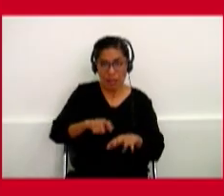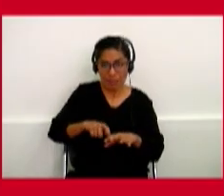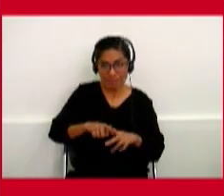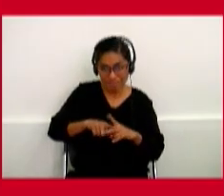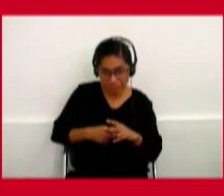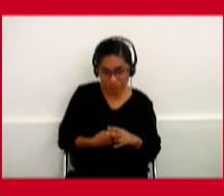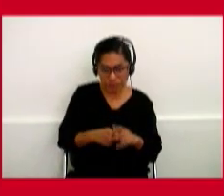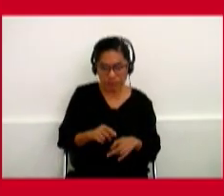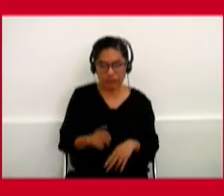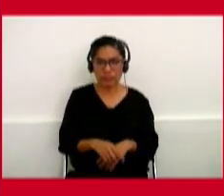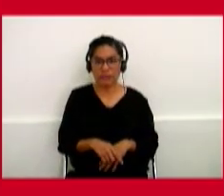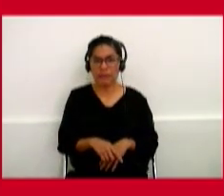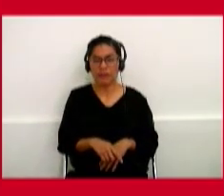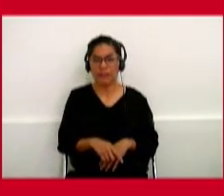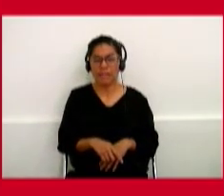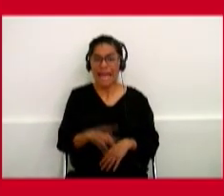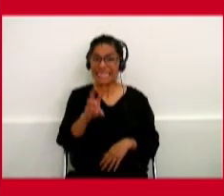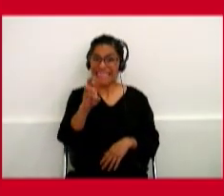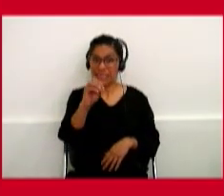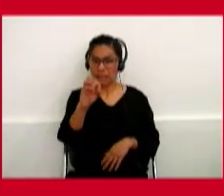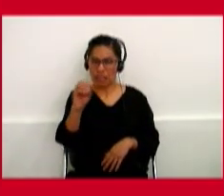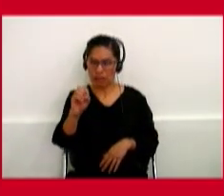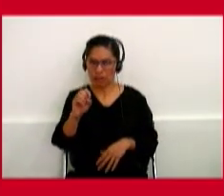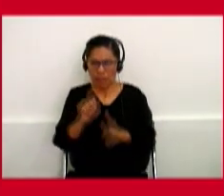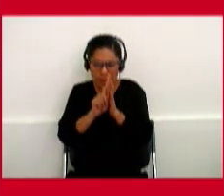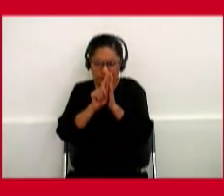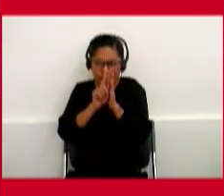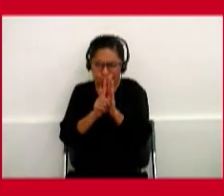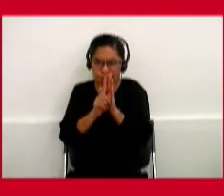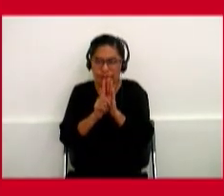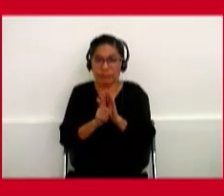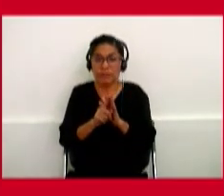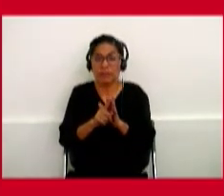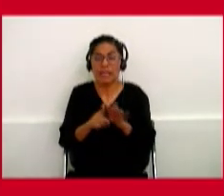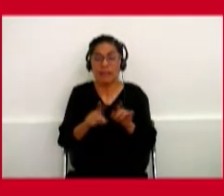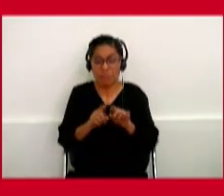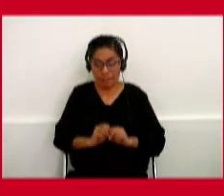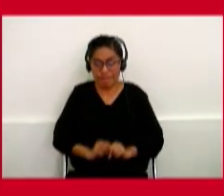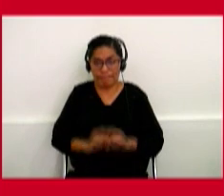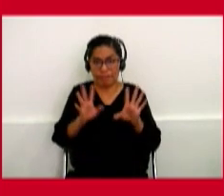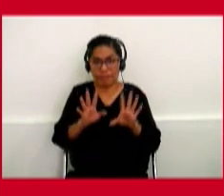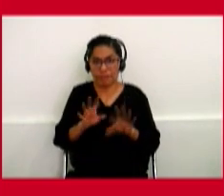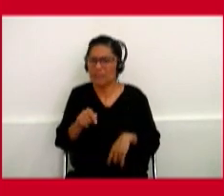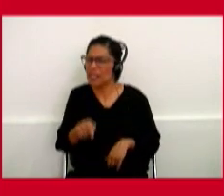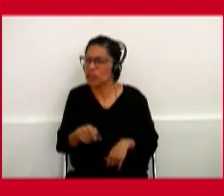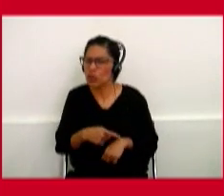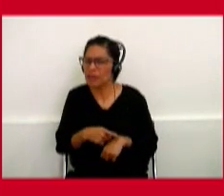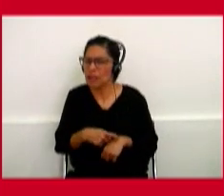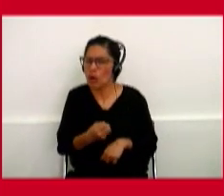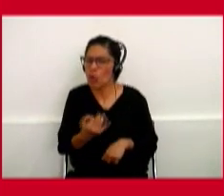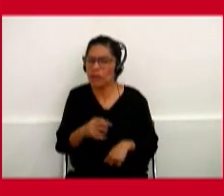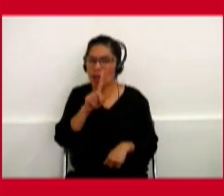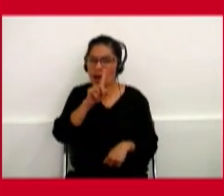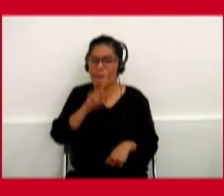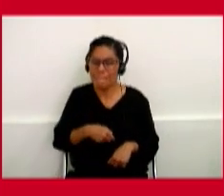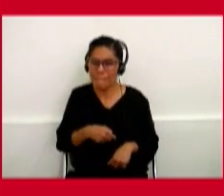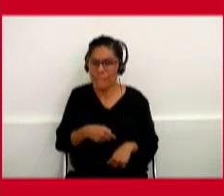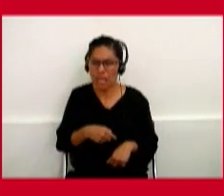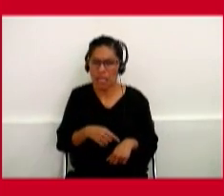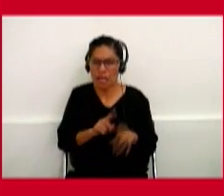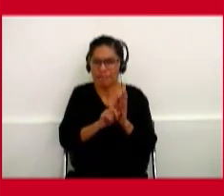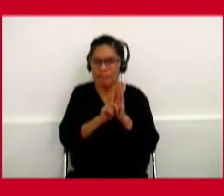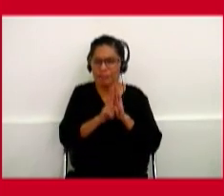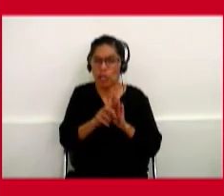máximo es 600 milisegundos y el primero en pirotécnico es 1000 milisegundos, 2